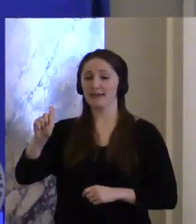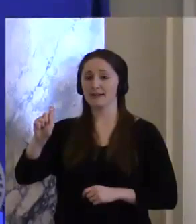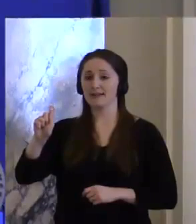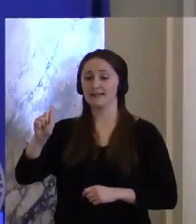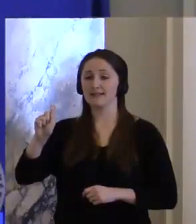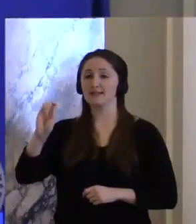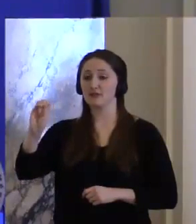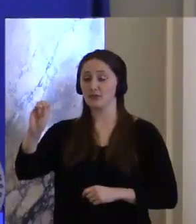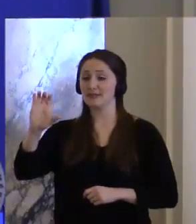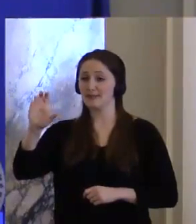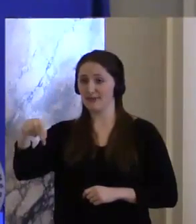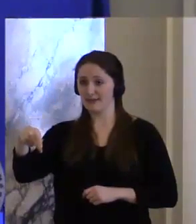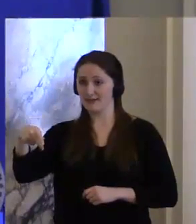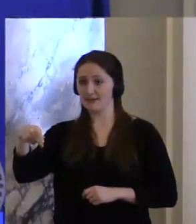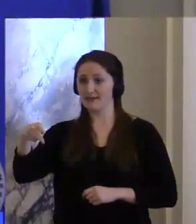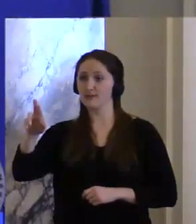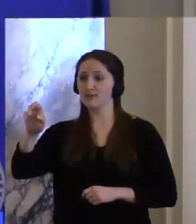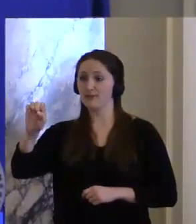CP-RES